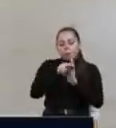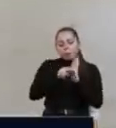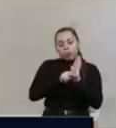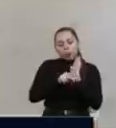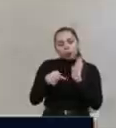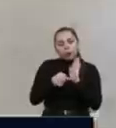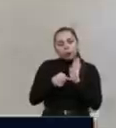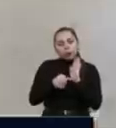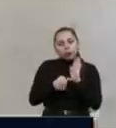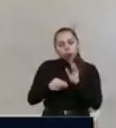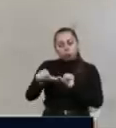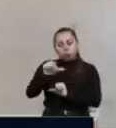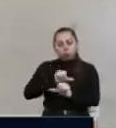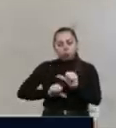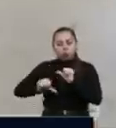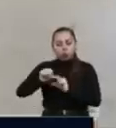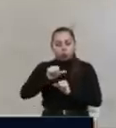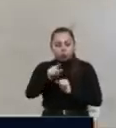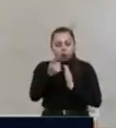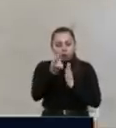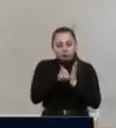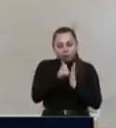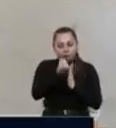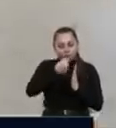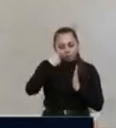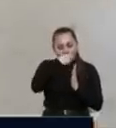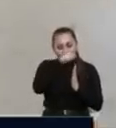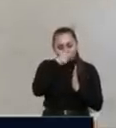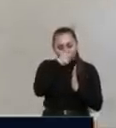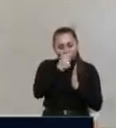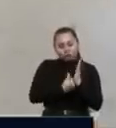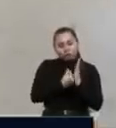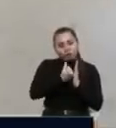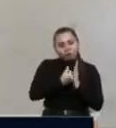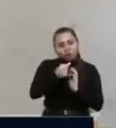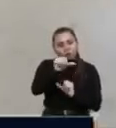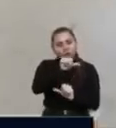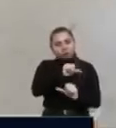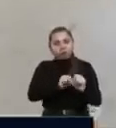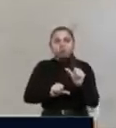política de sustitución de cultivos, que es